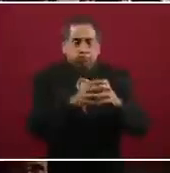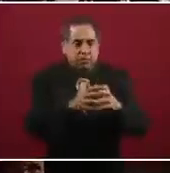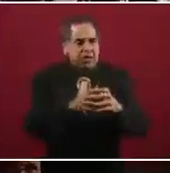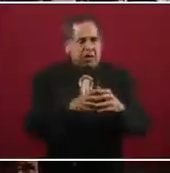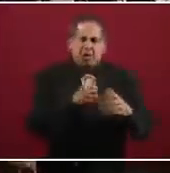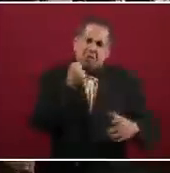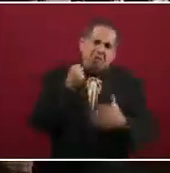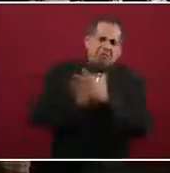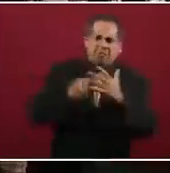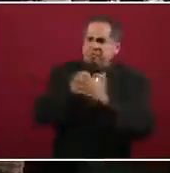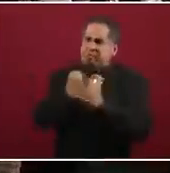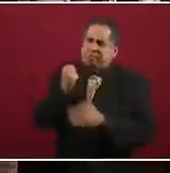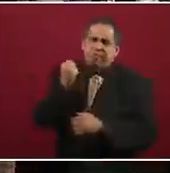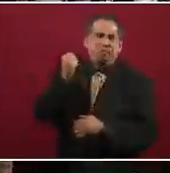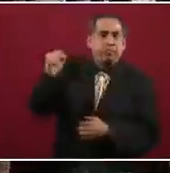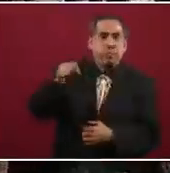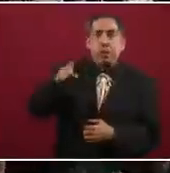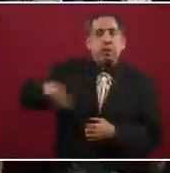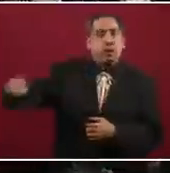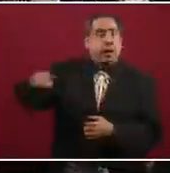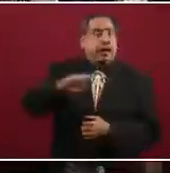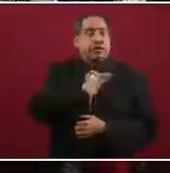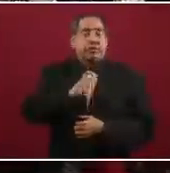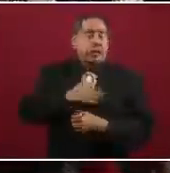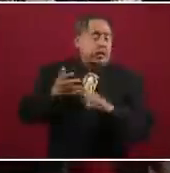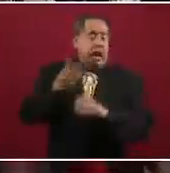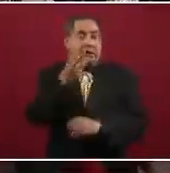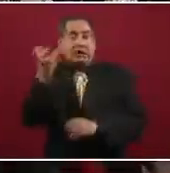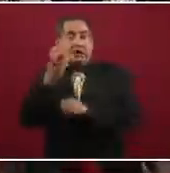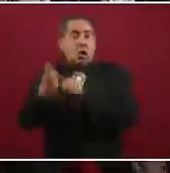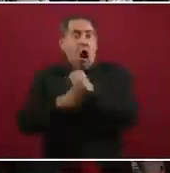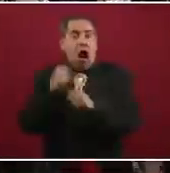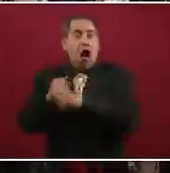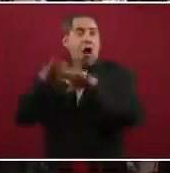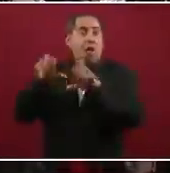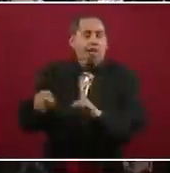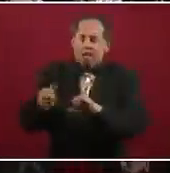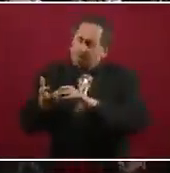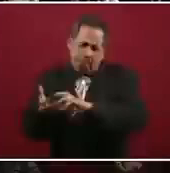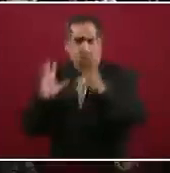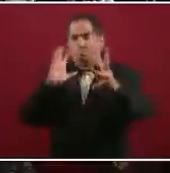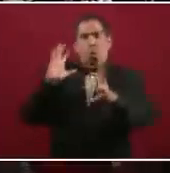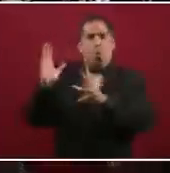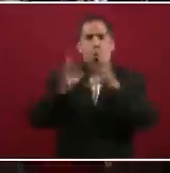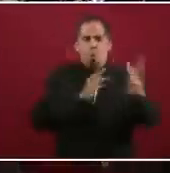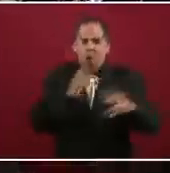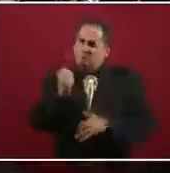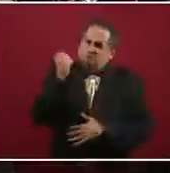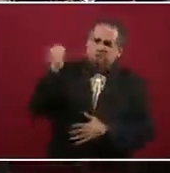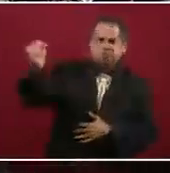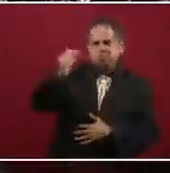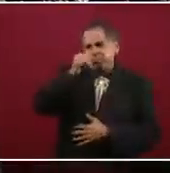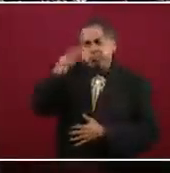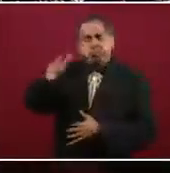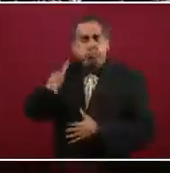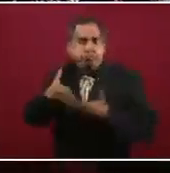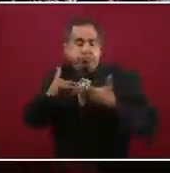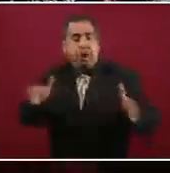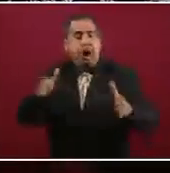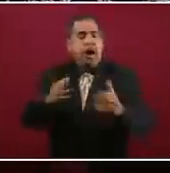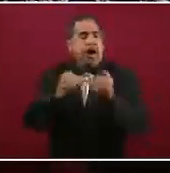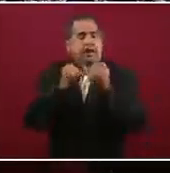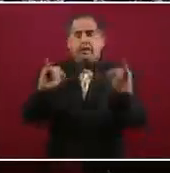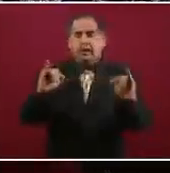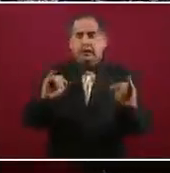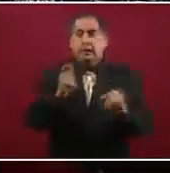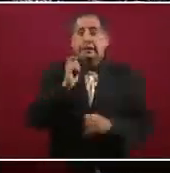orden colonial imperante durante tres siglos de dominación. Así es, y no podemos olvidar que gracias a este llamado